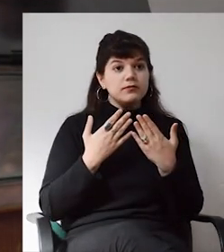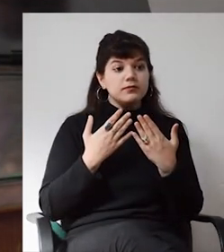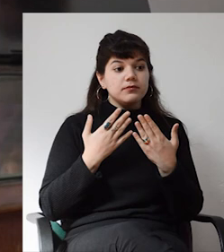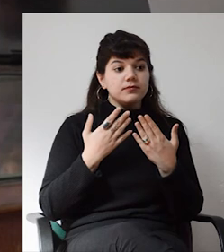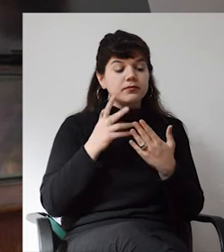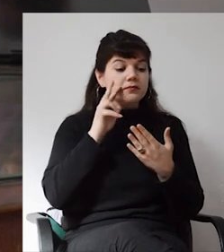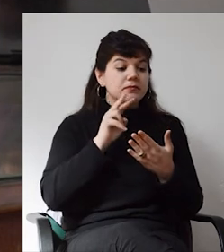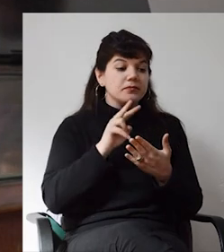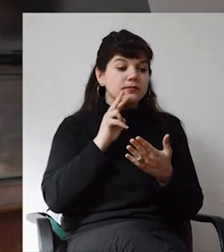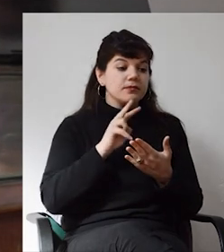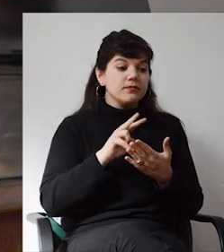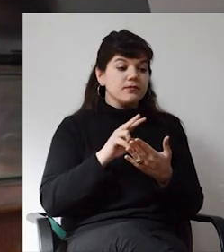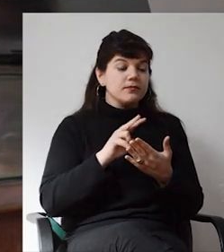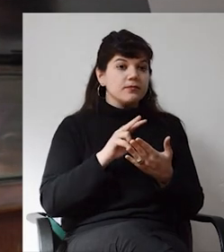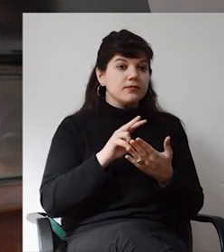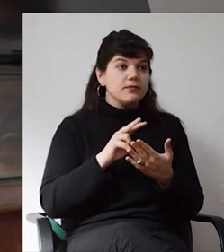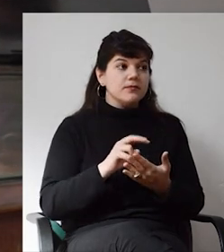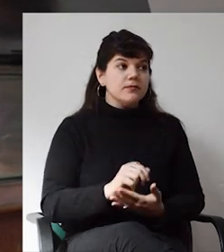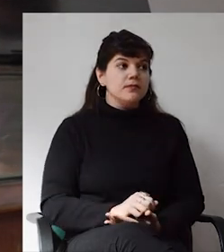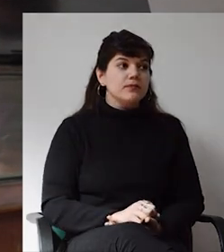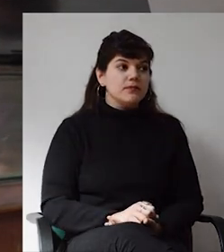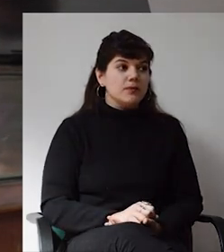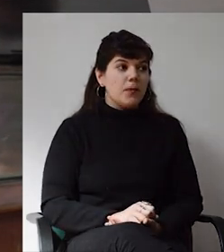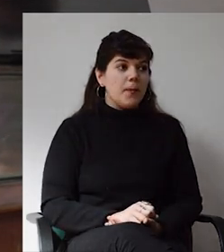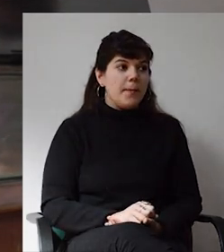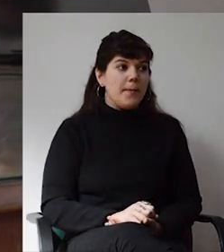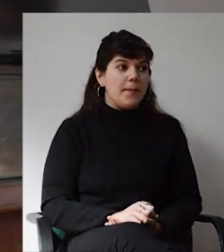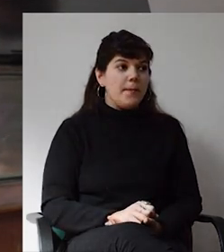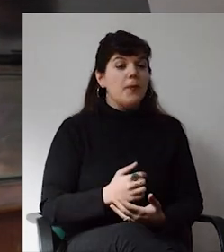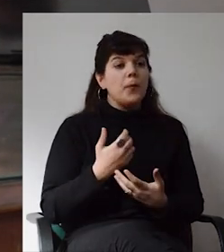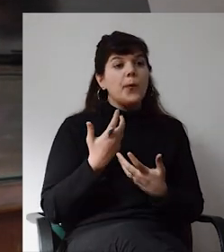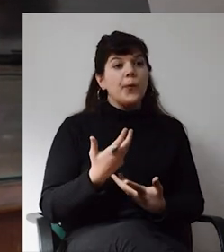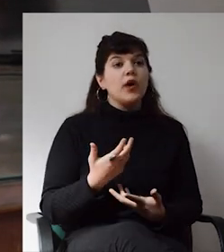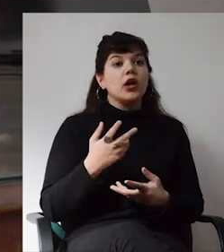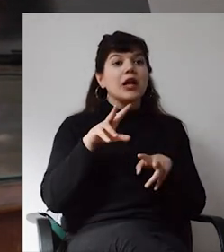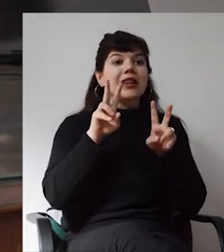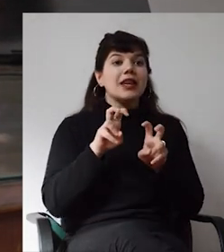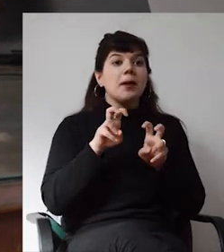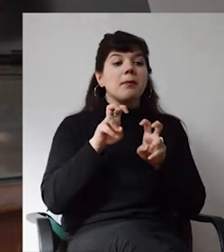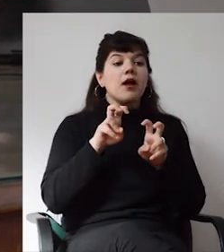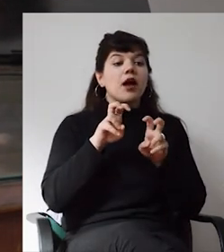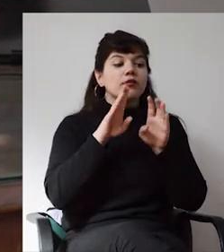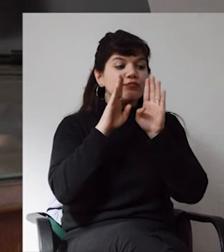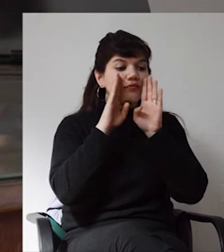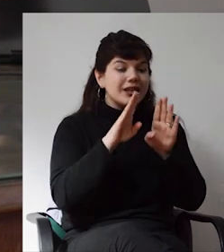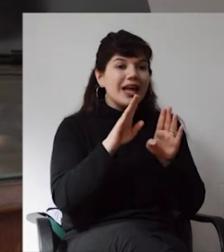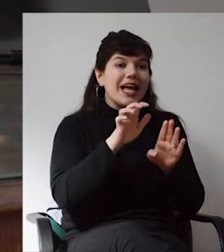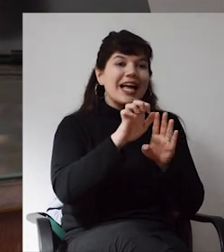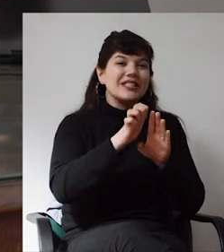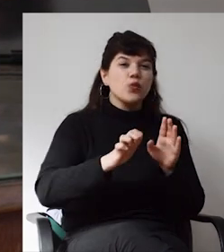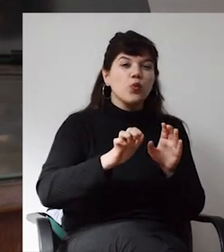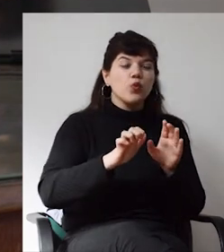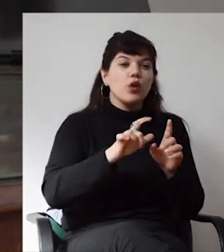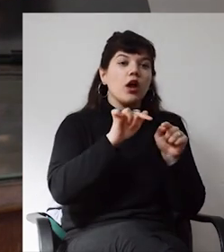viendo. Bueno, el tema de las estructuras, ¿cómo definir